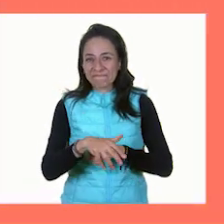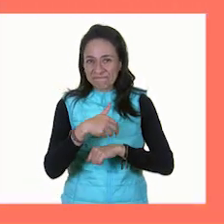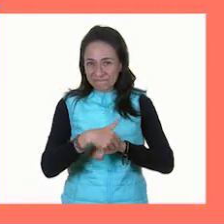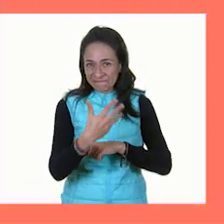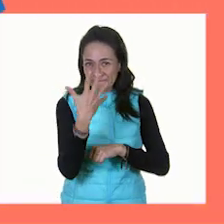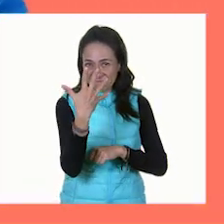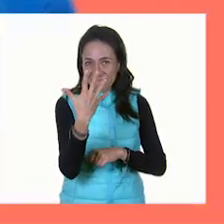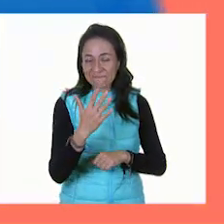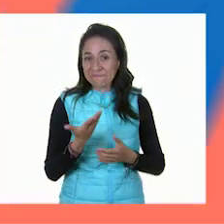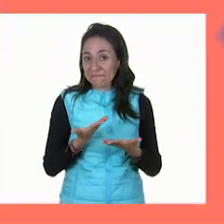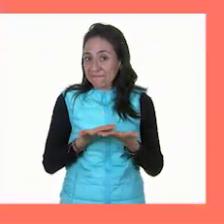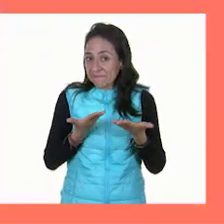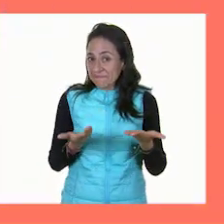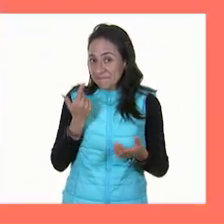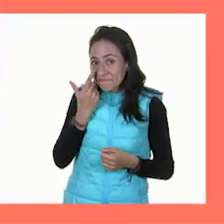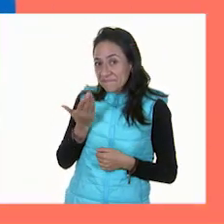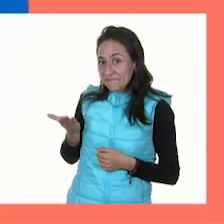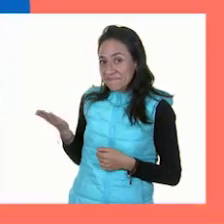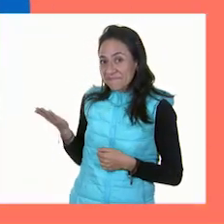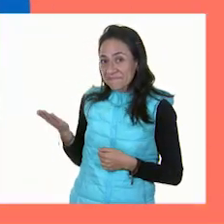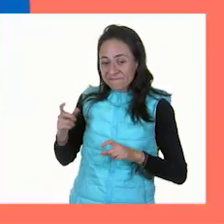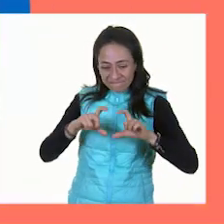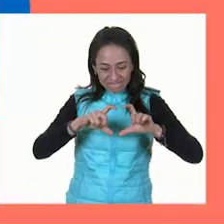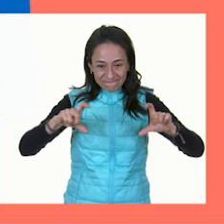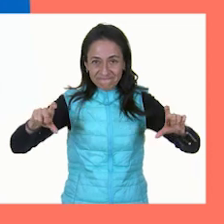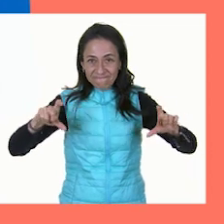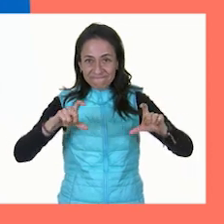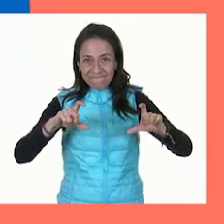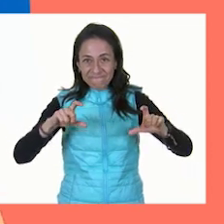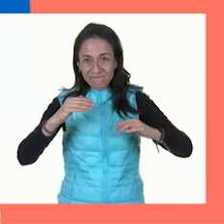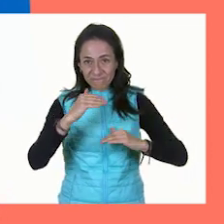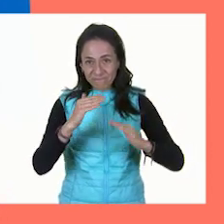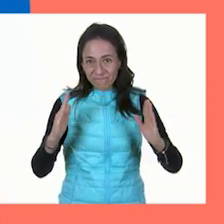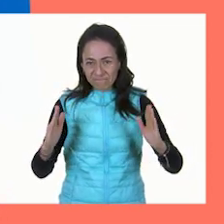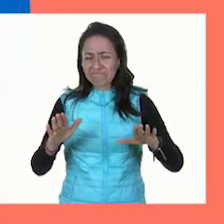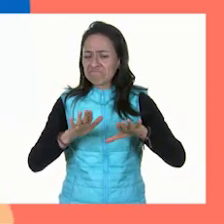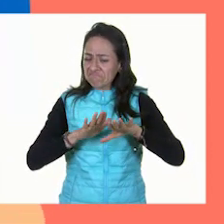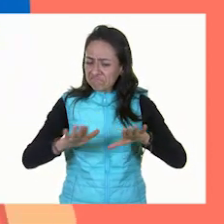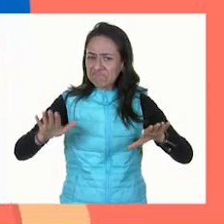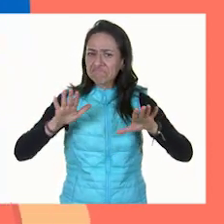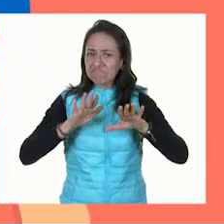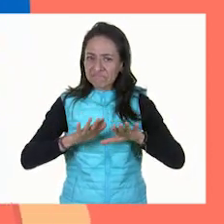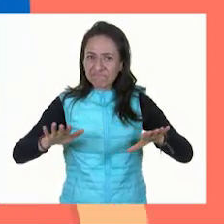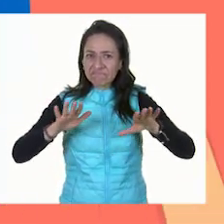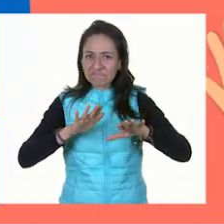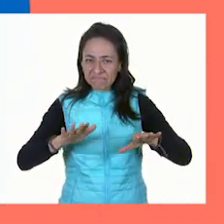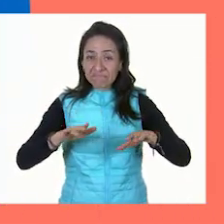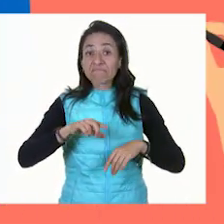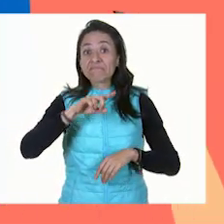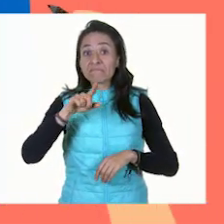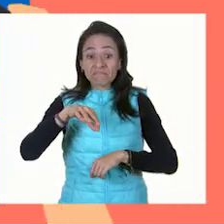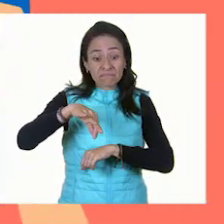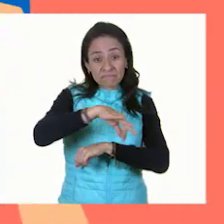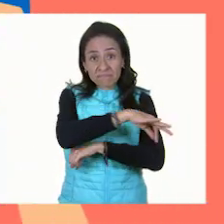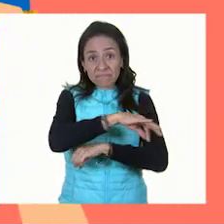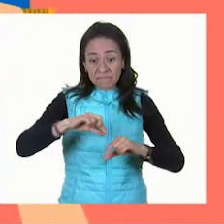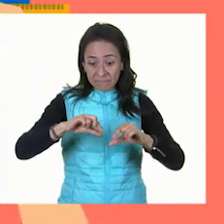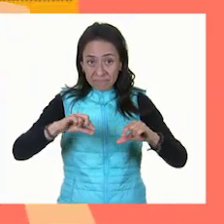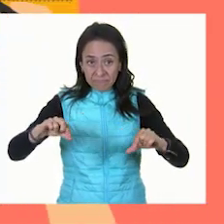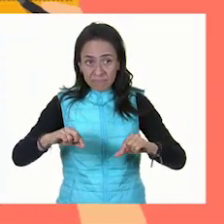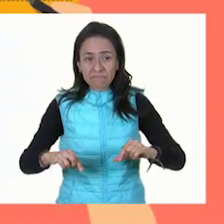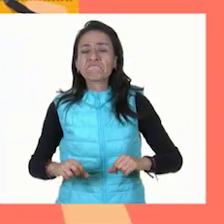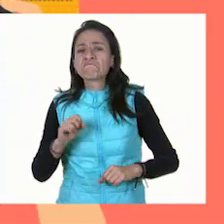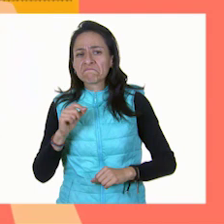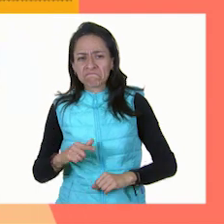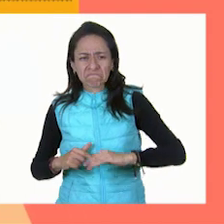5. Ahora tenemos un pequeño pedazo de playera. Estira a lo ancho y con ayuda de la regla, mide y marca con